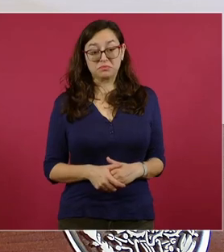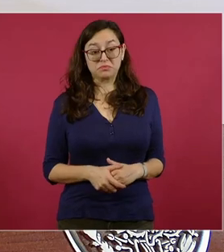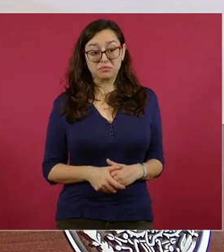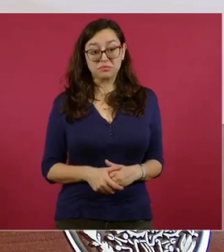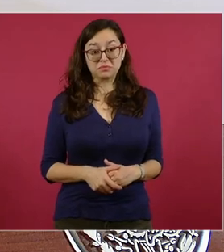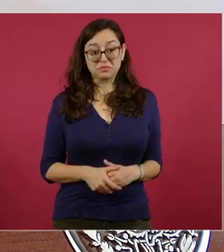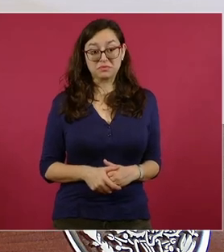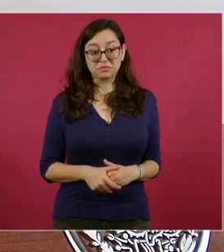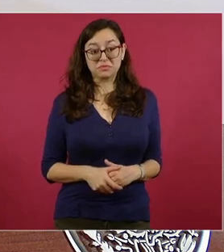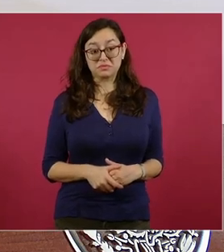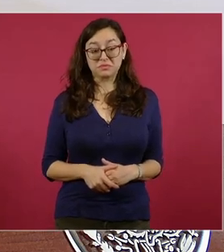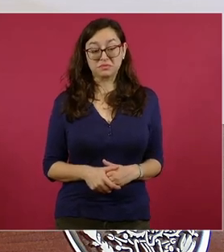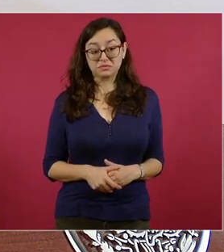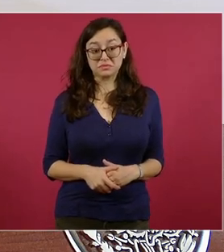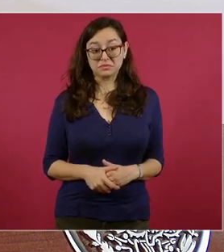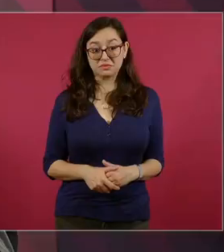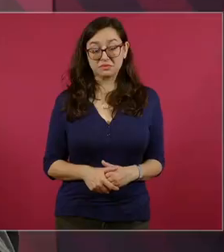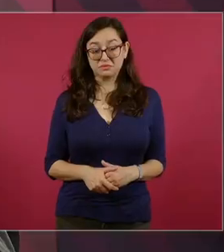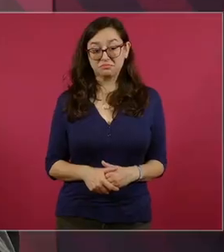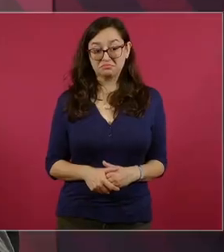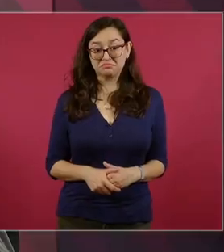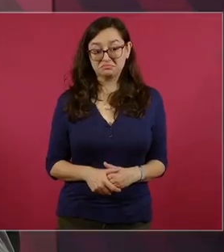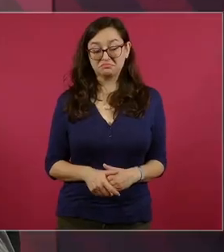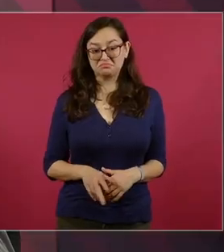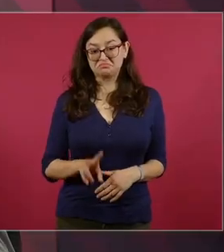es otro timbre de orgullo,